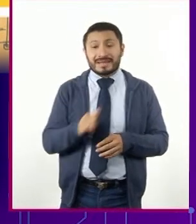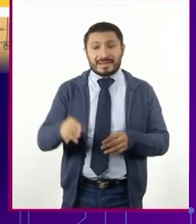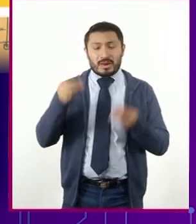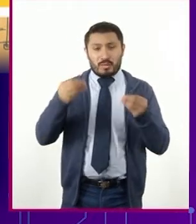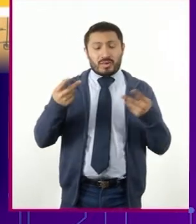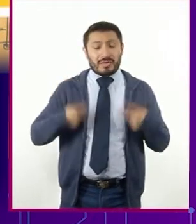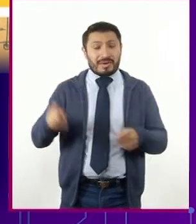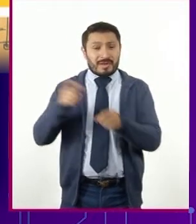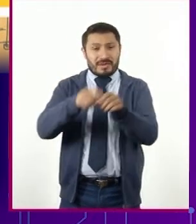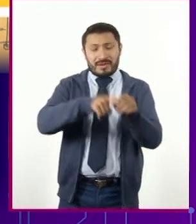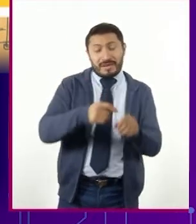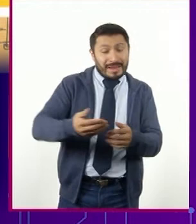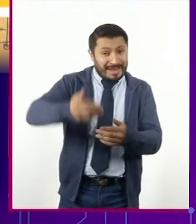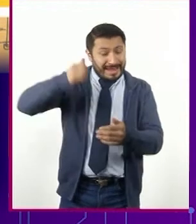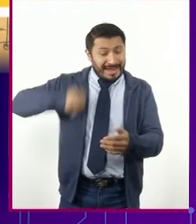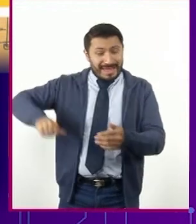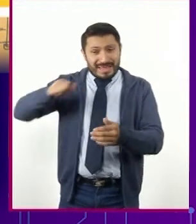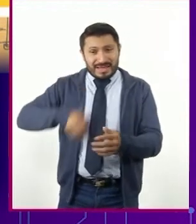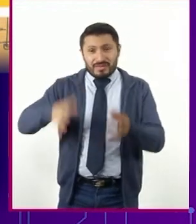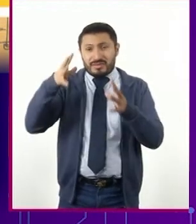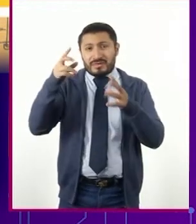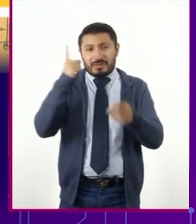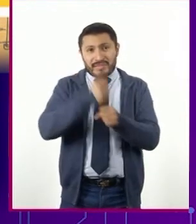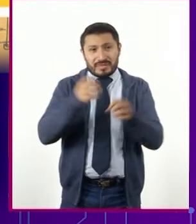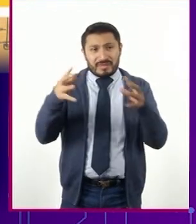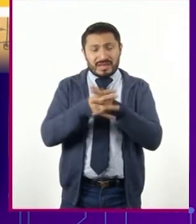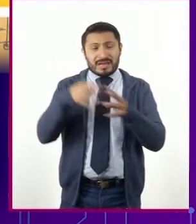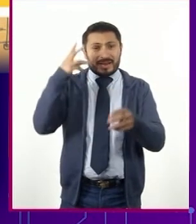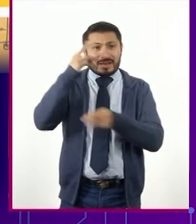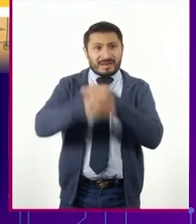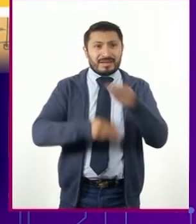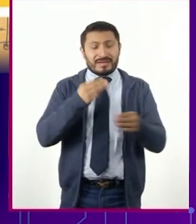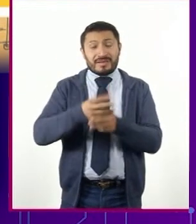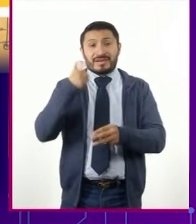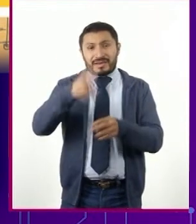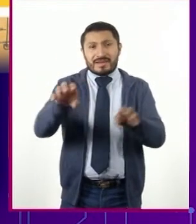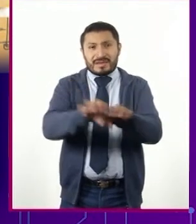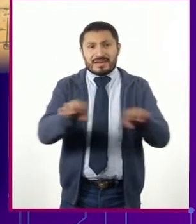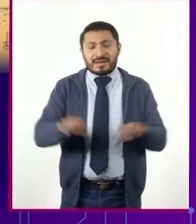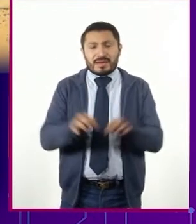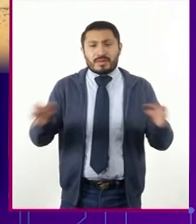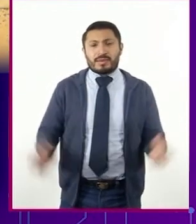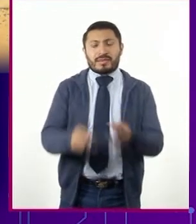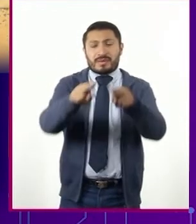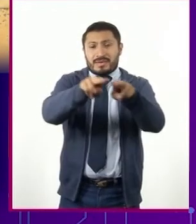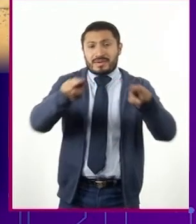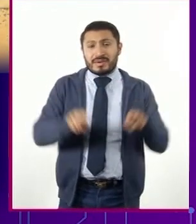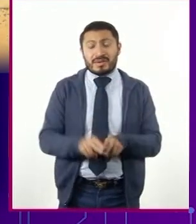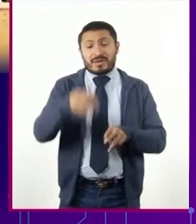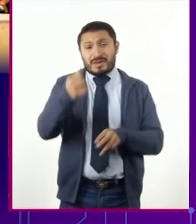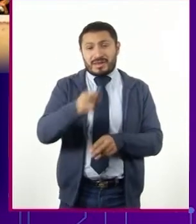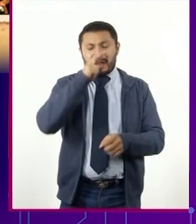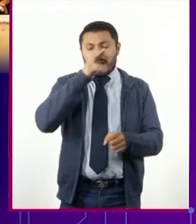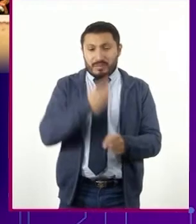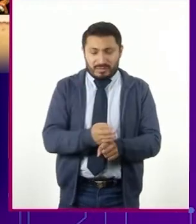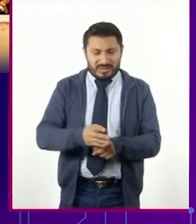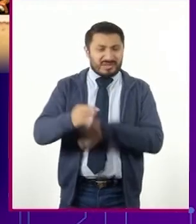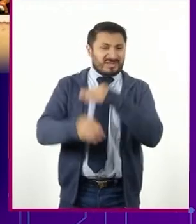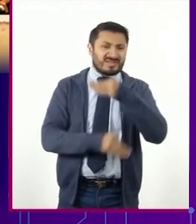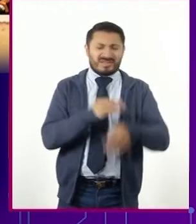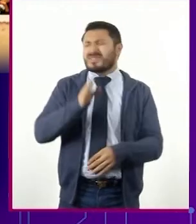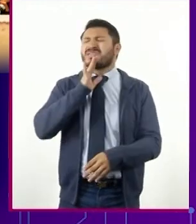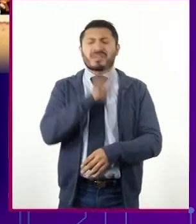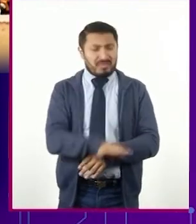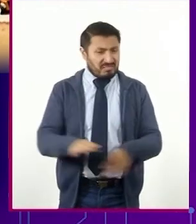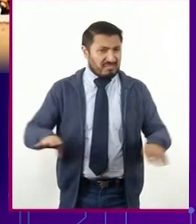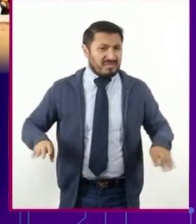eran excombatientes de la Primera Guerra Mundial. Este partido promovía el nacionalismo y responsabilizaba de las malas